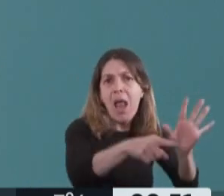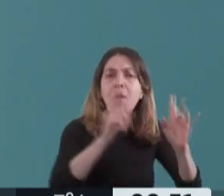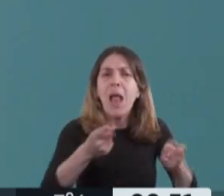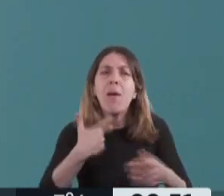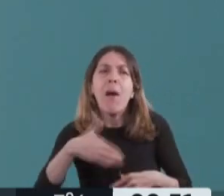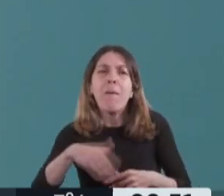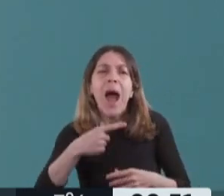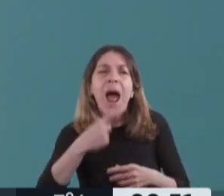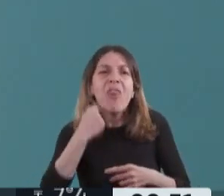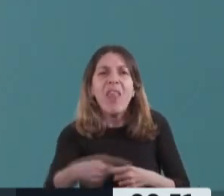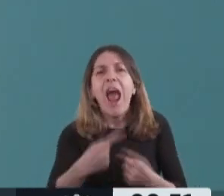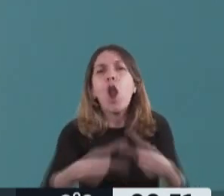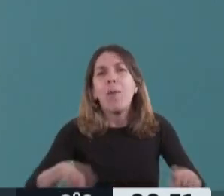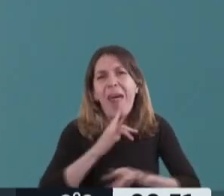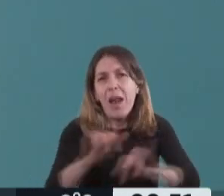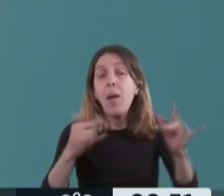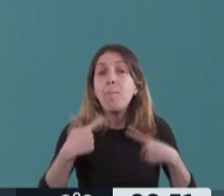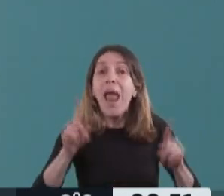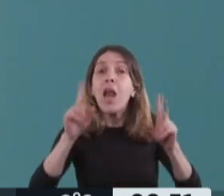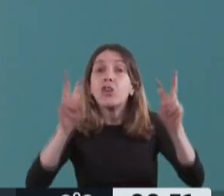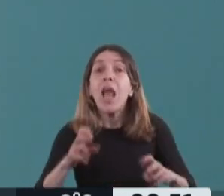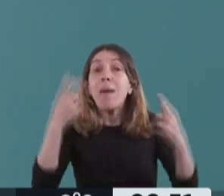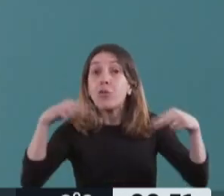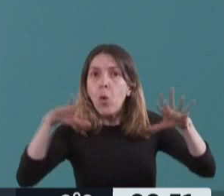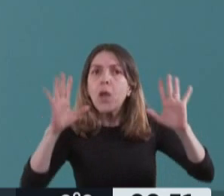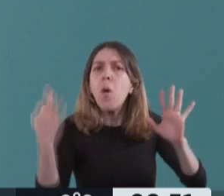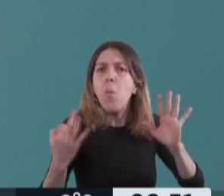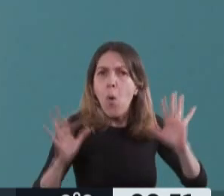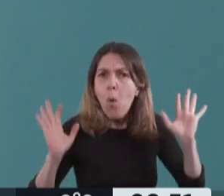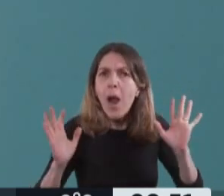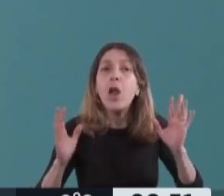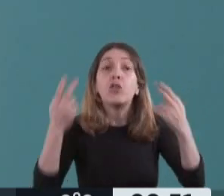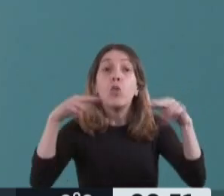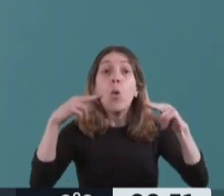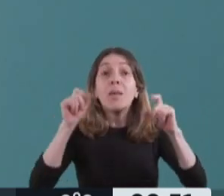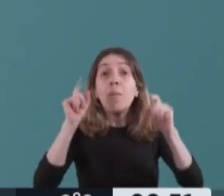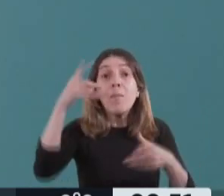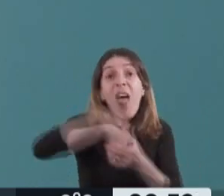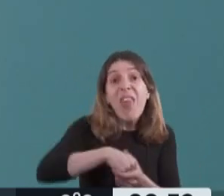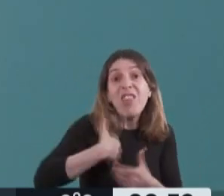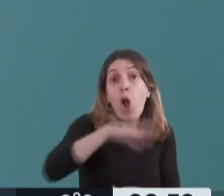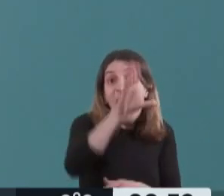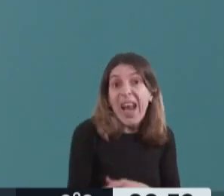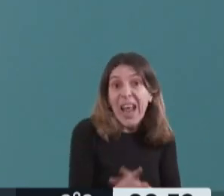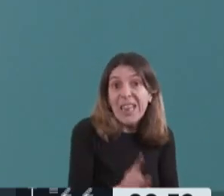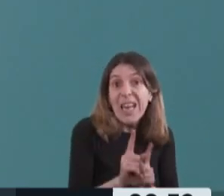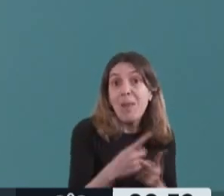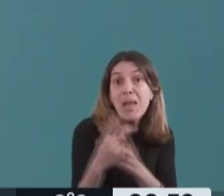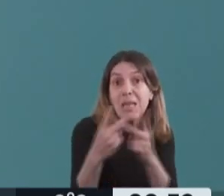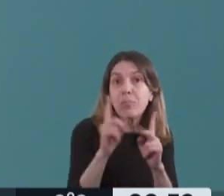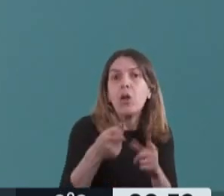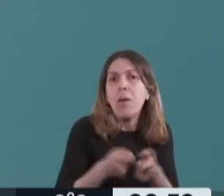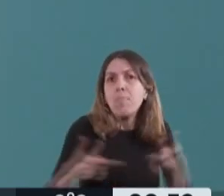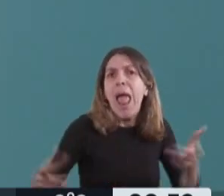sentido pero la verdad que las noticias que tenemos referidas al turismo son son muy buenas tanto del turismo doméstico tanto de creación de empleo